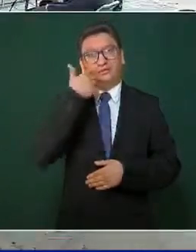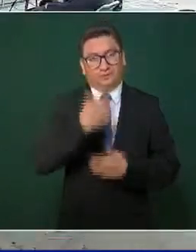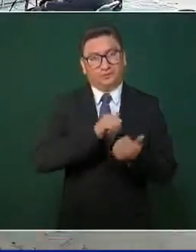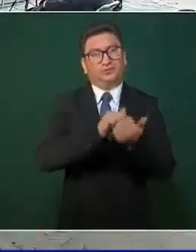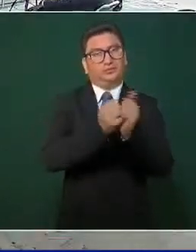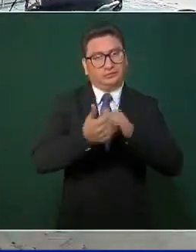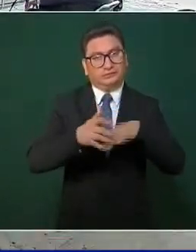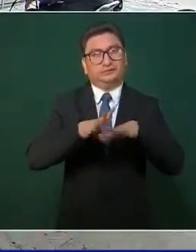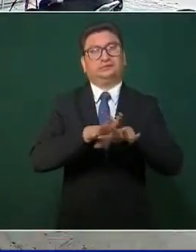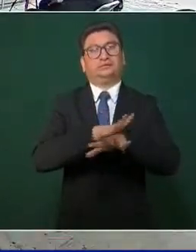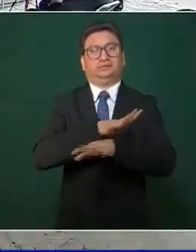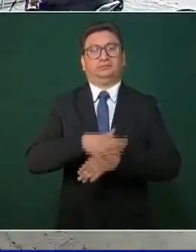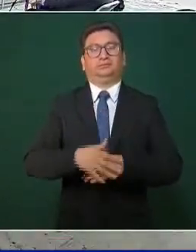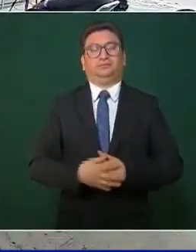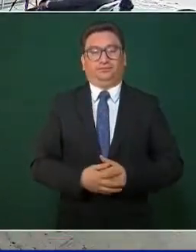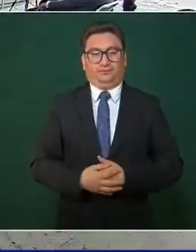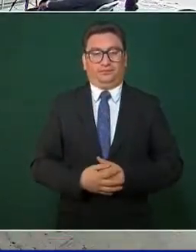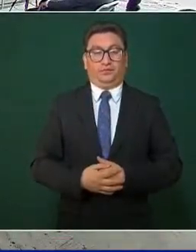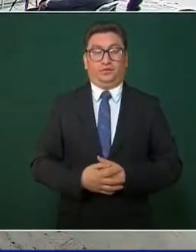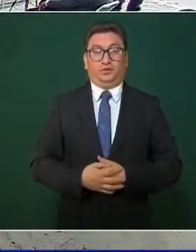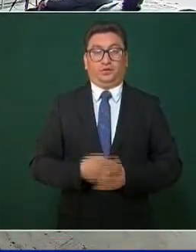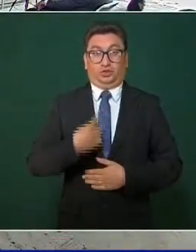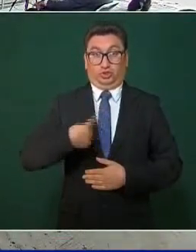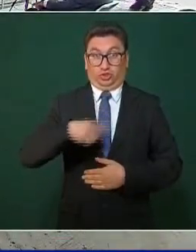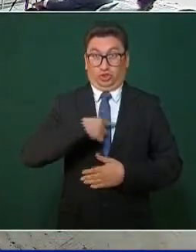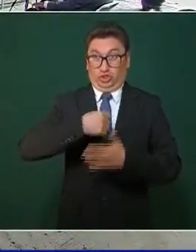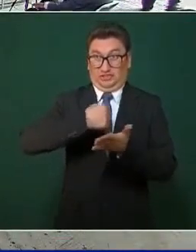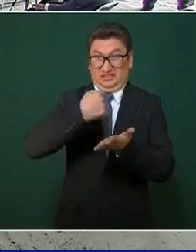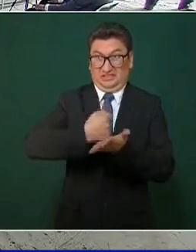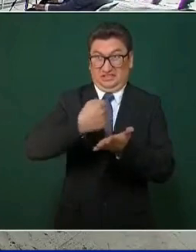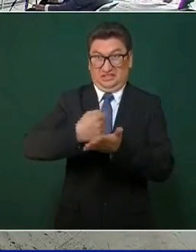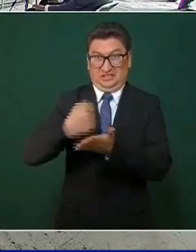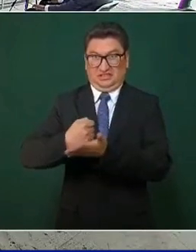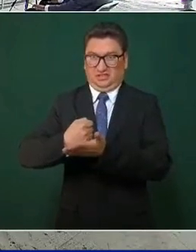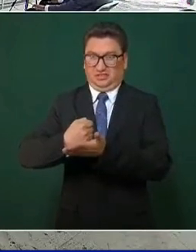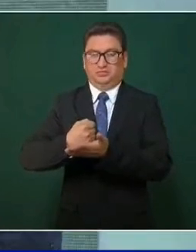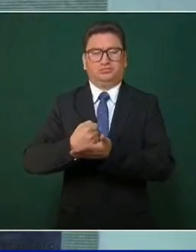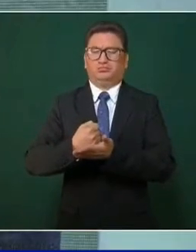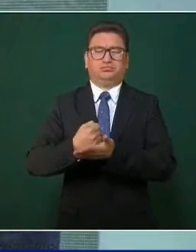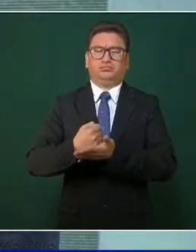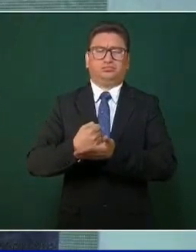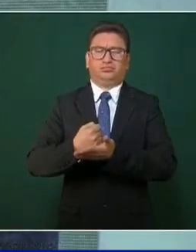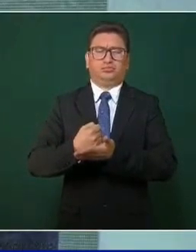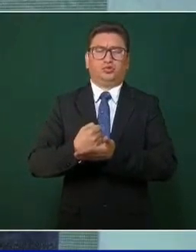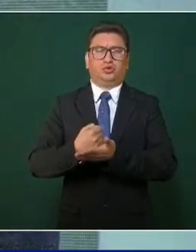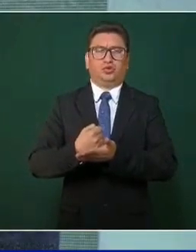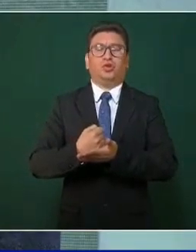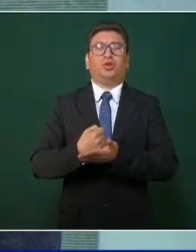y no hacerlo por la fuerza, sino